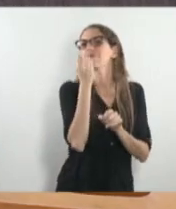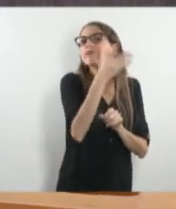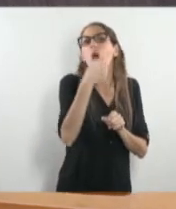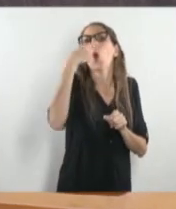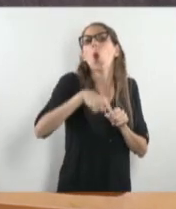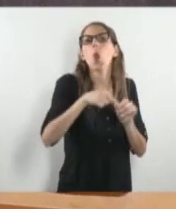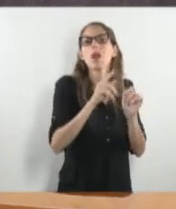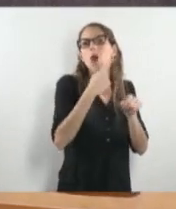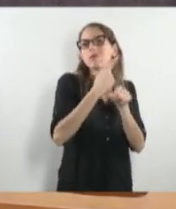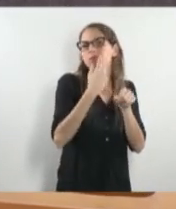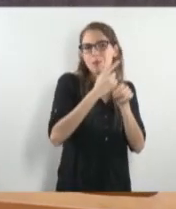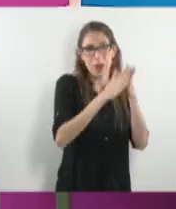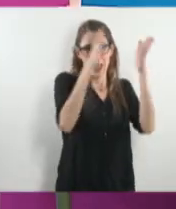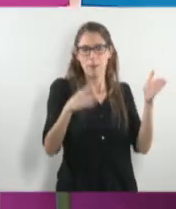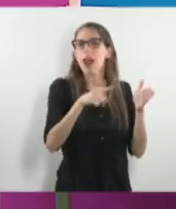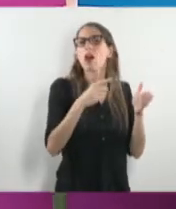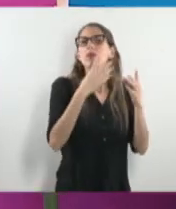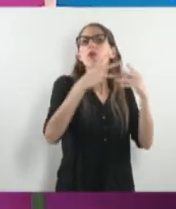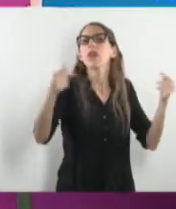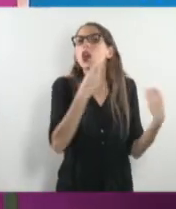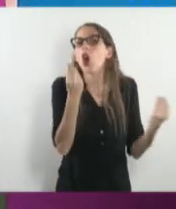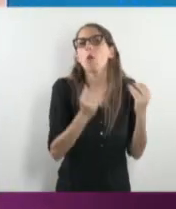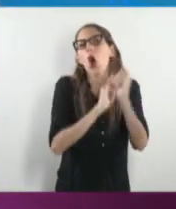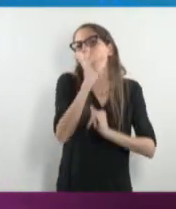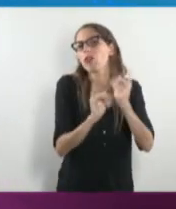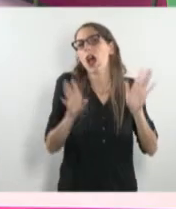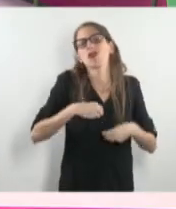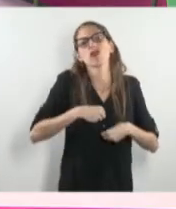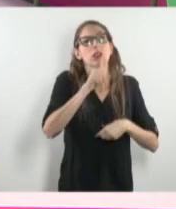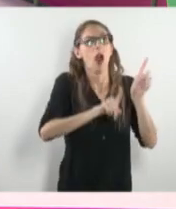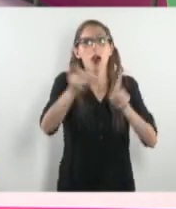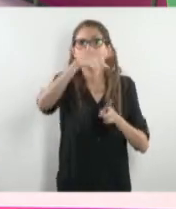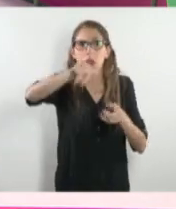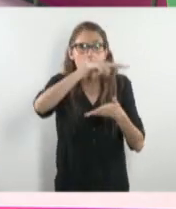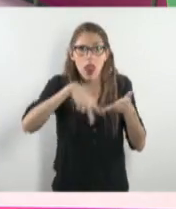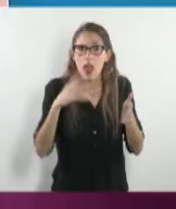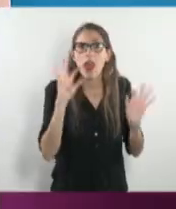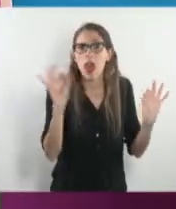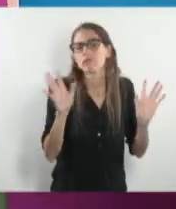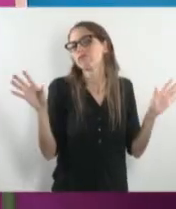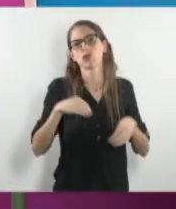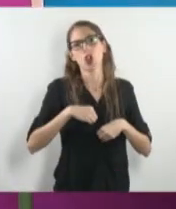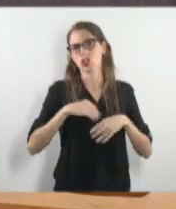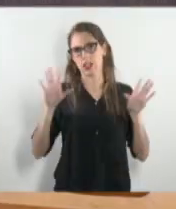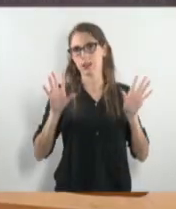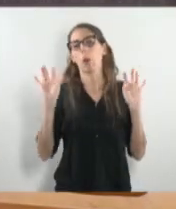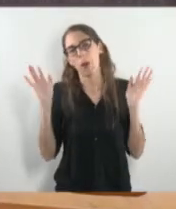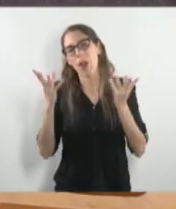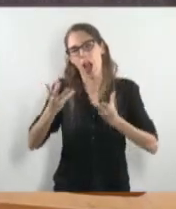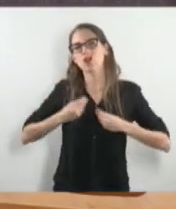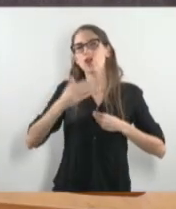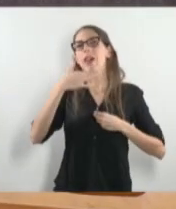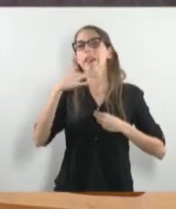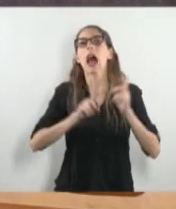spoilearlo, si alguien no leyó, ¿no? No, pero además sirve para entenderlo. Acá estamos tratando de analizar y de... Okay. Pero siempre hay uno que dice,